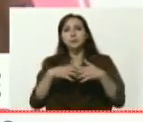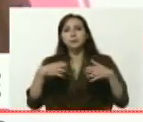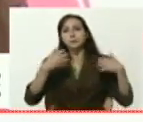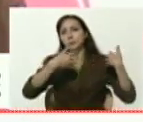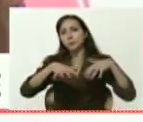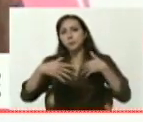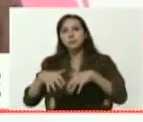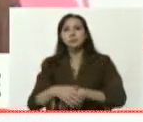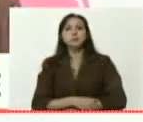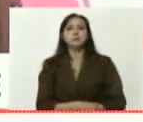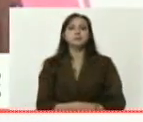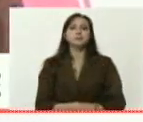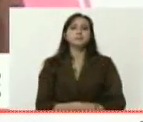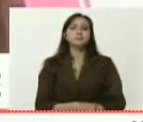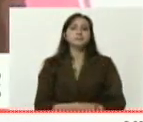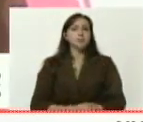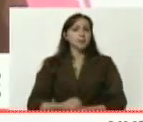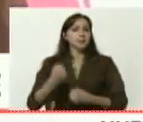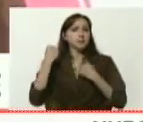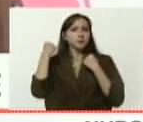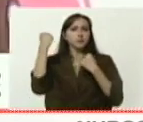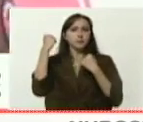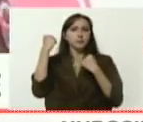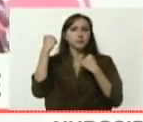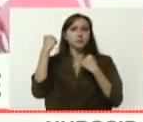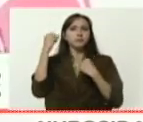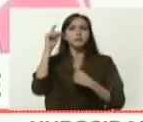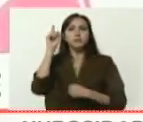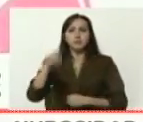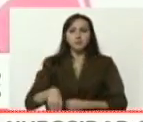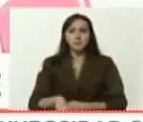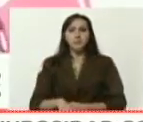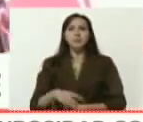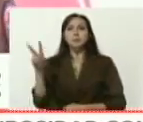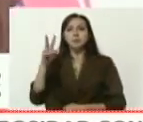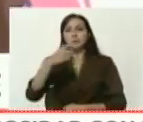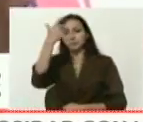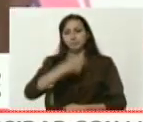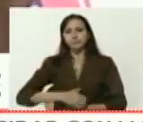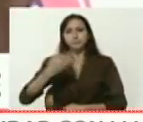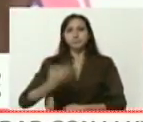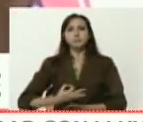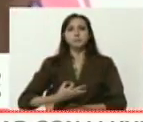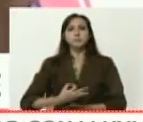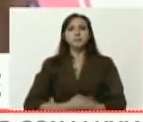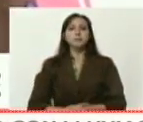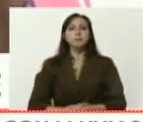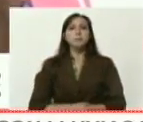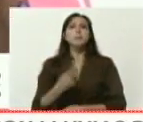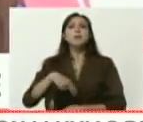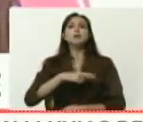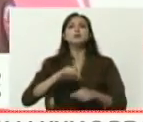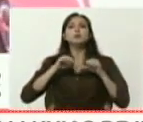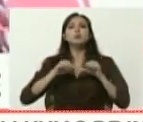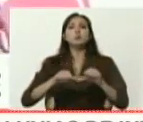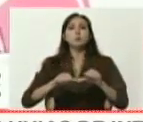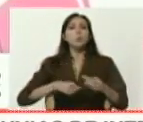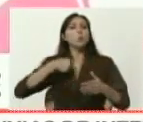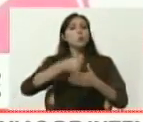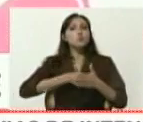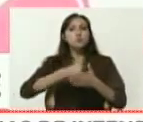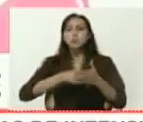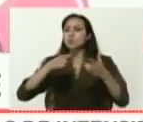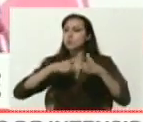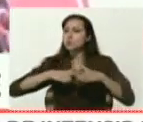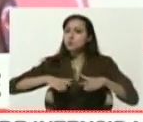astucia, coraje y viveza caribeña, dispuestos a continuar luchando en cualquier